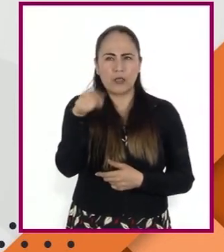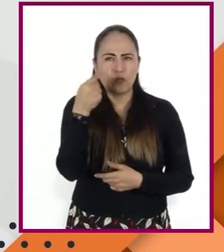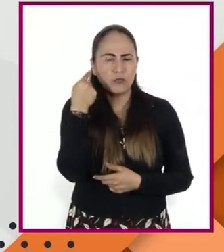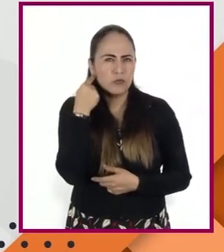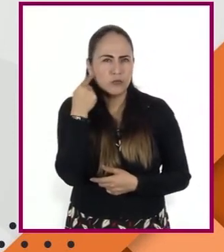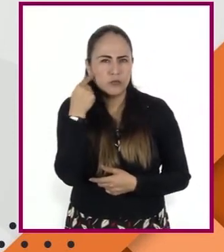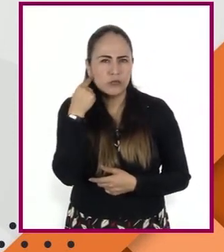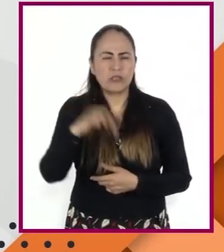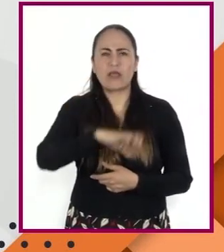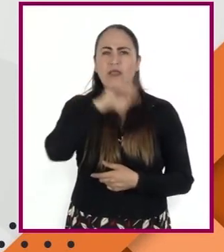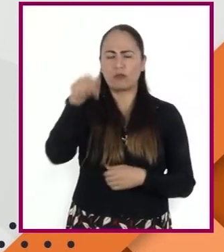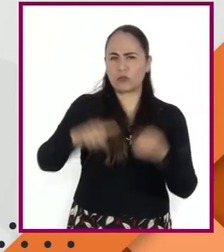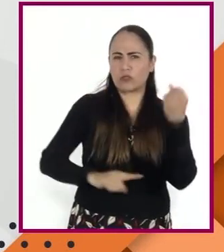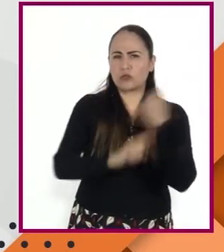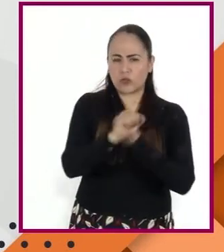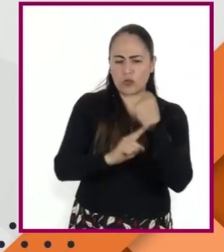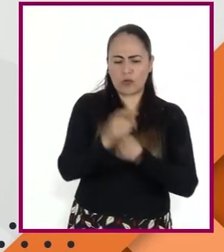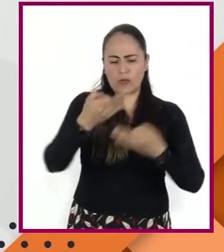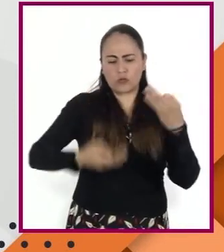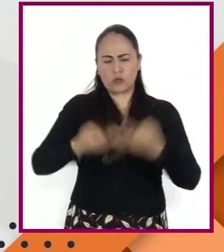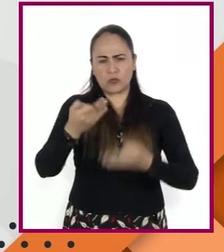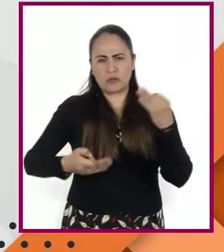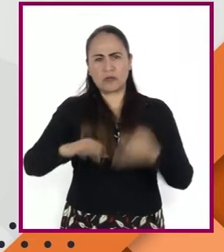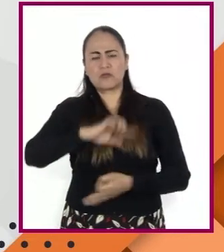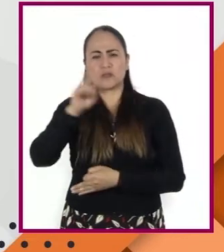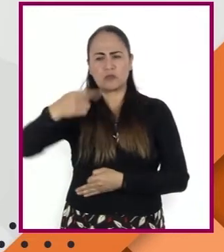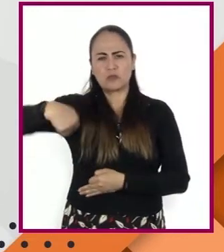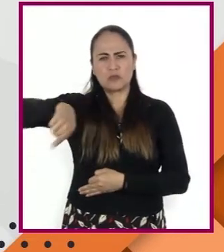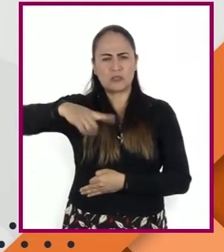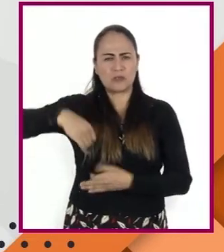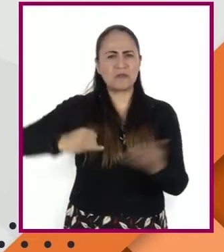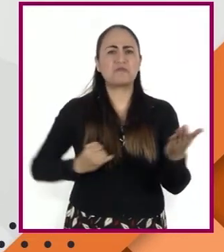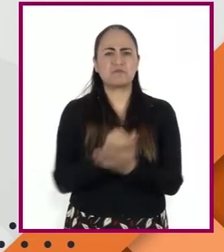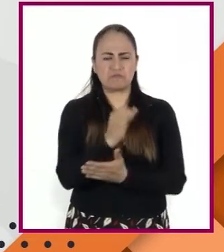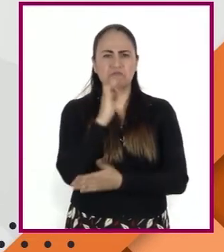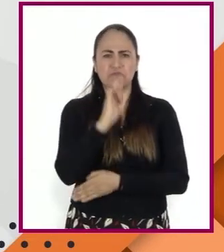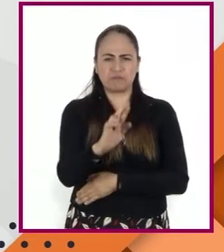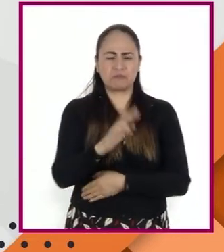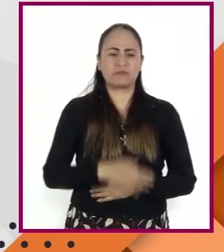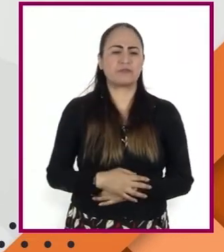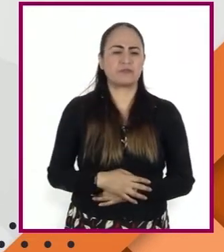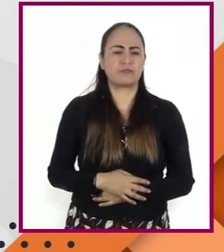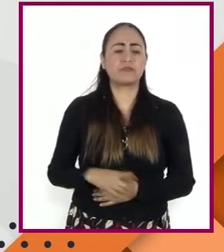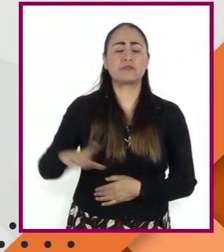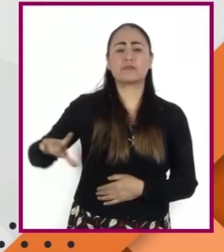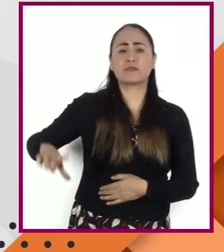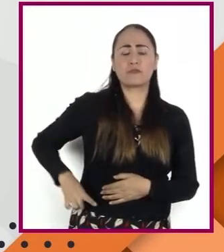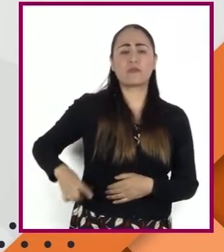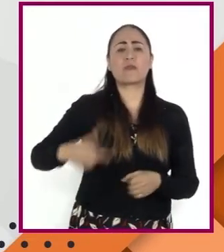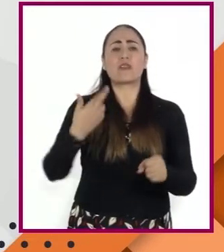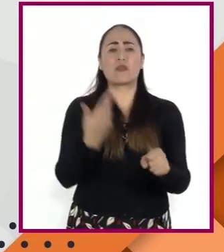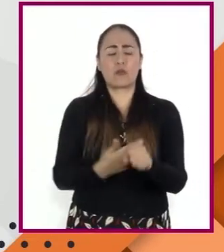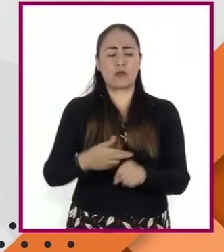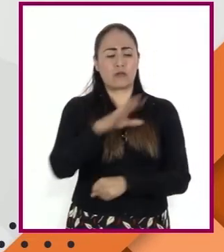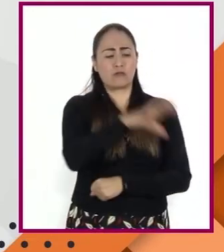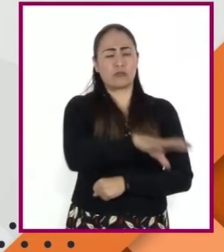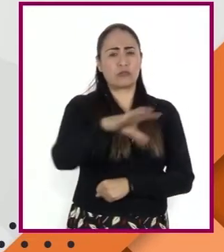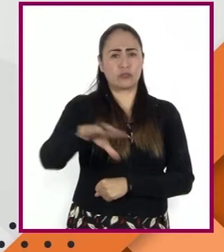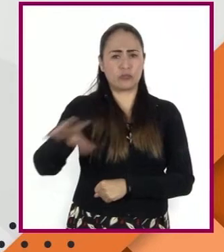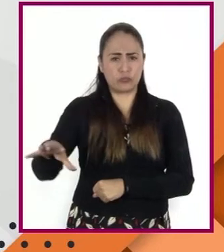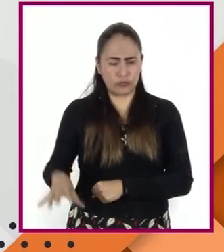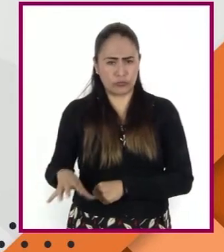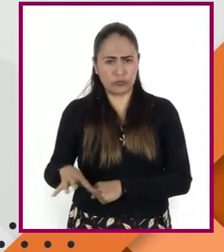residencia España. Consejo de Indias, organización que ayudó al rey de España a elaborar